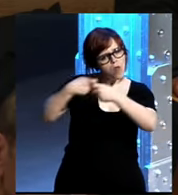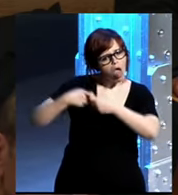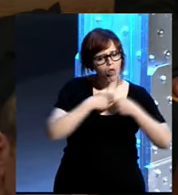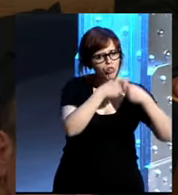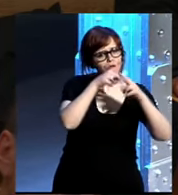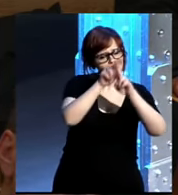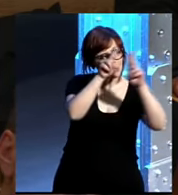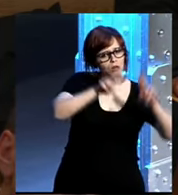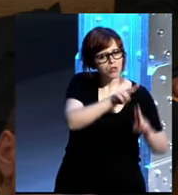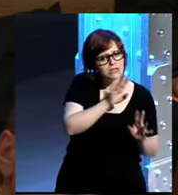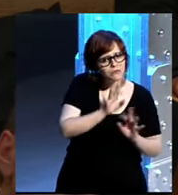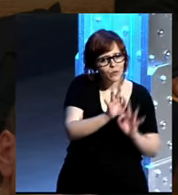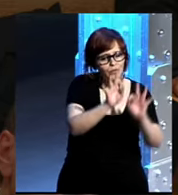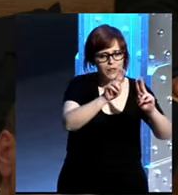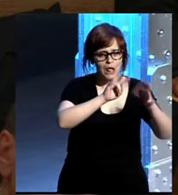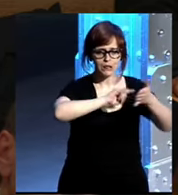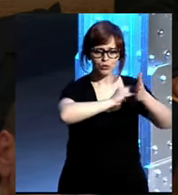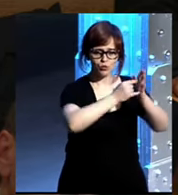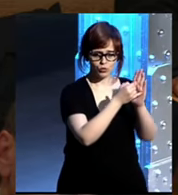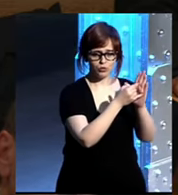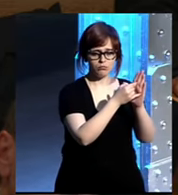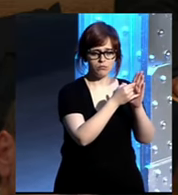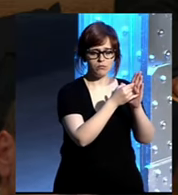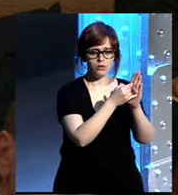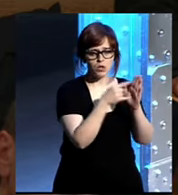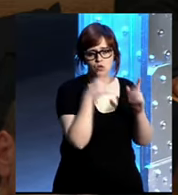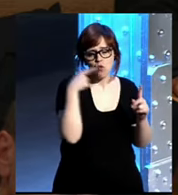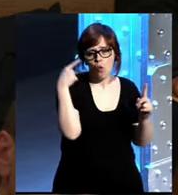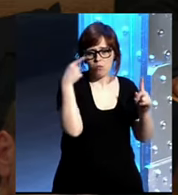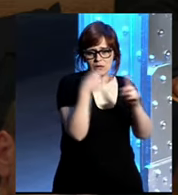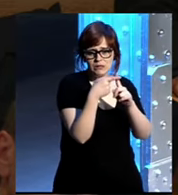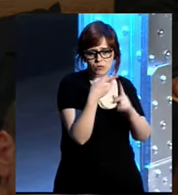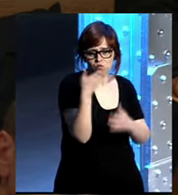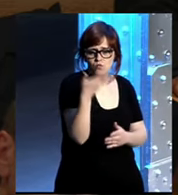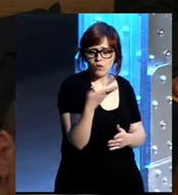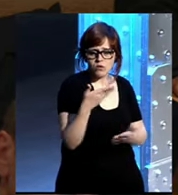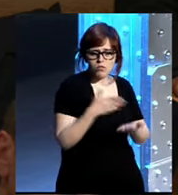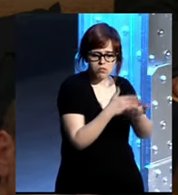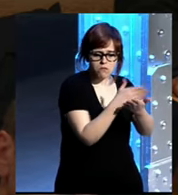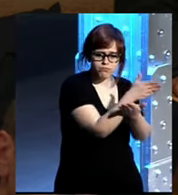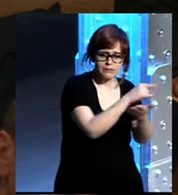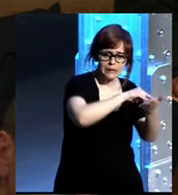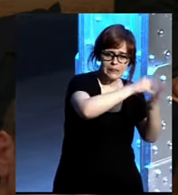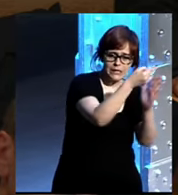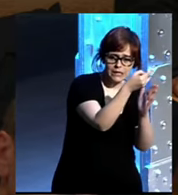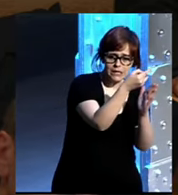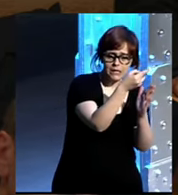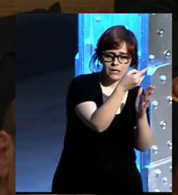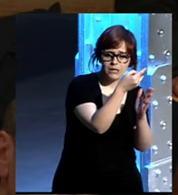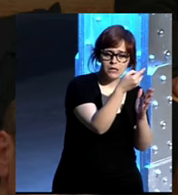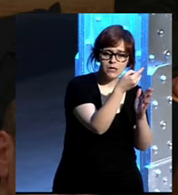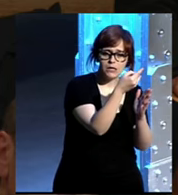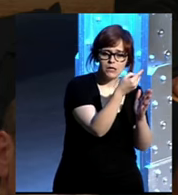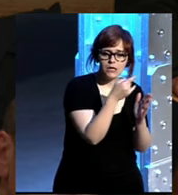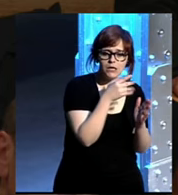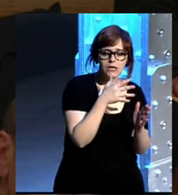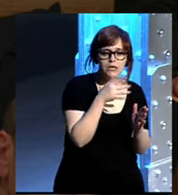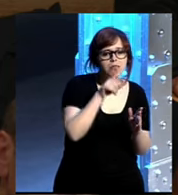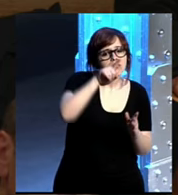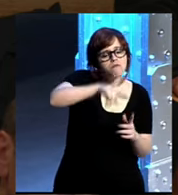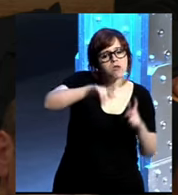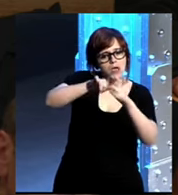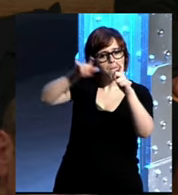en tecnología, y dos de nuestras principales líneas, una es TIC y otra es precisamente la relación entre empresa y